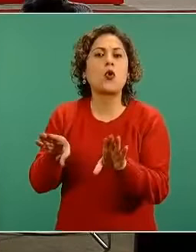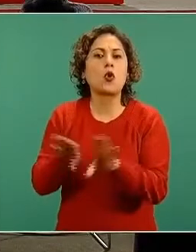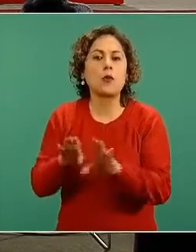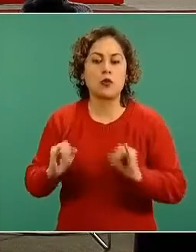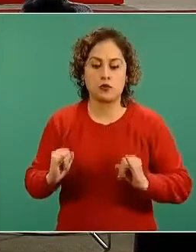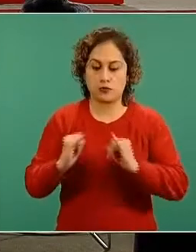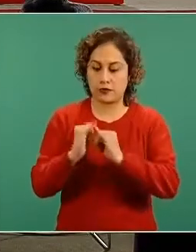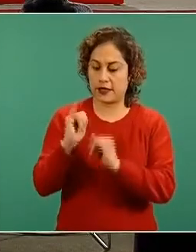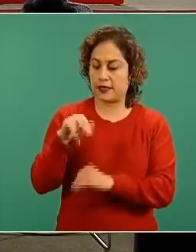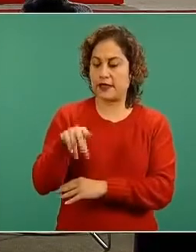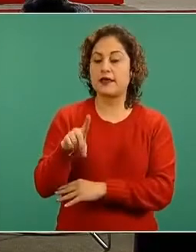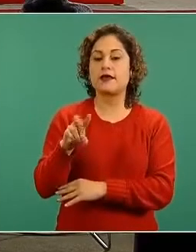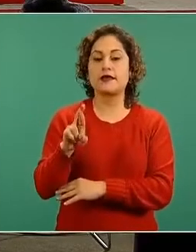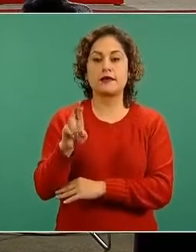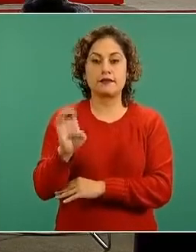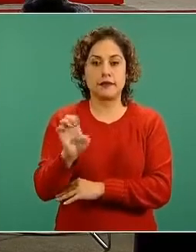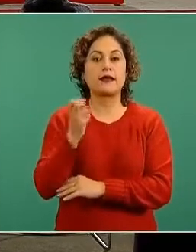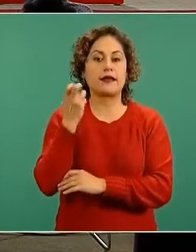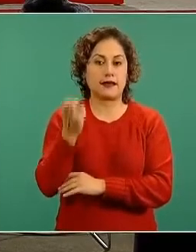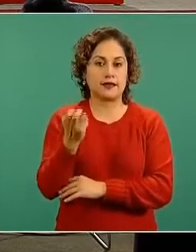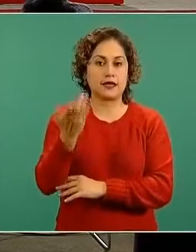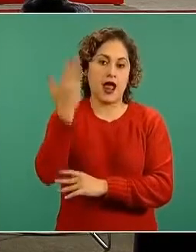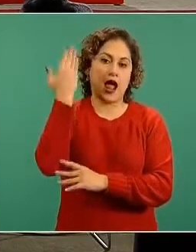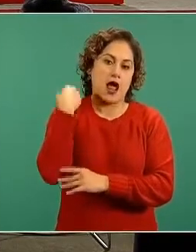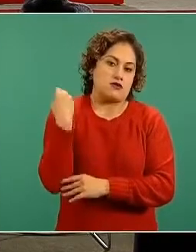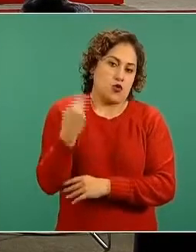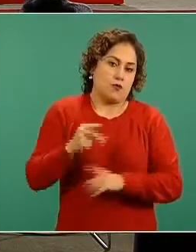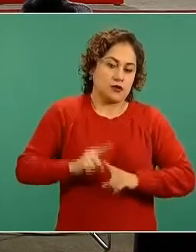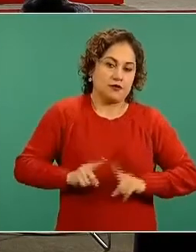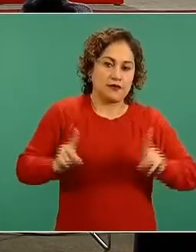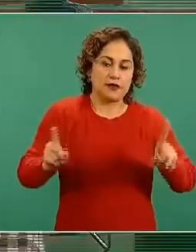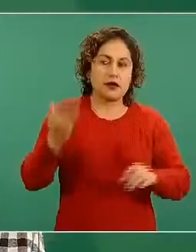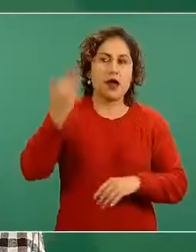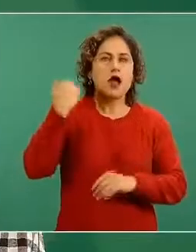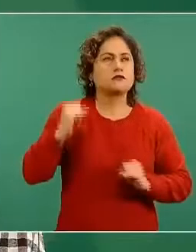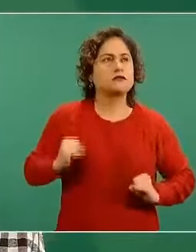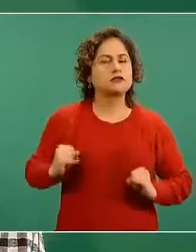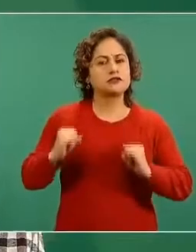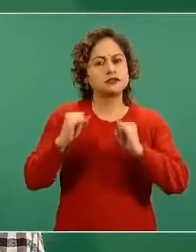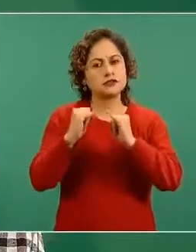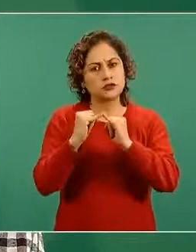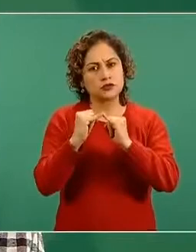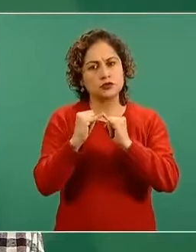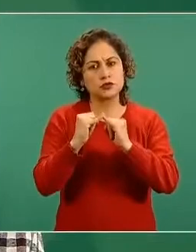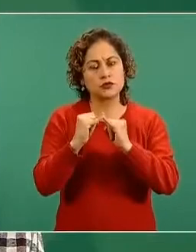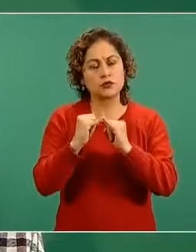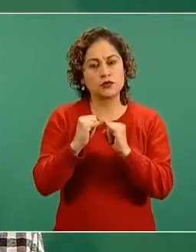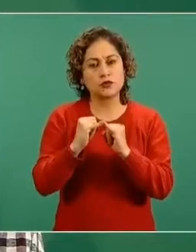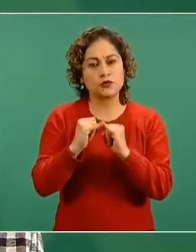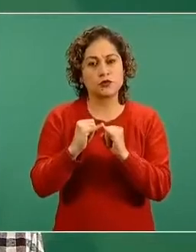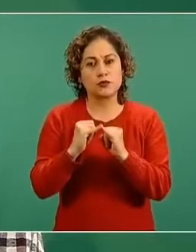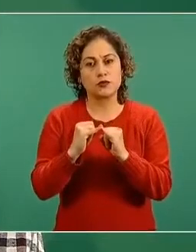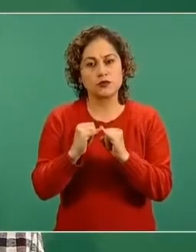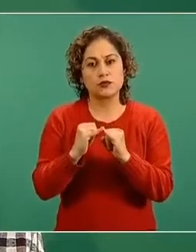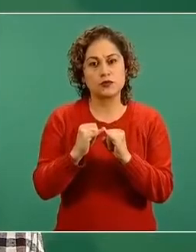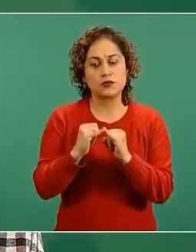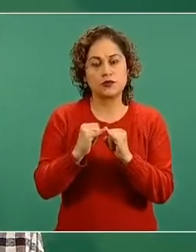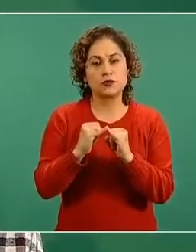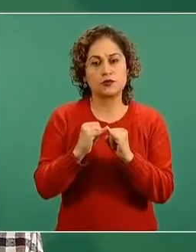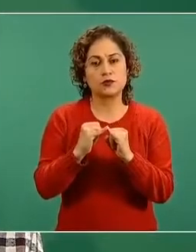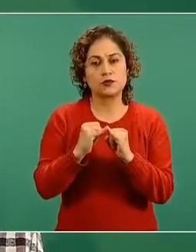de Referencia, que antes no se llamaba INDRE, antes era el Instituto de